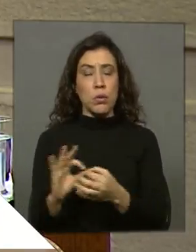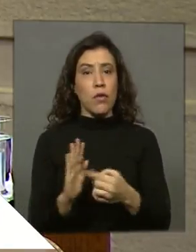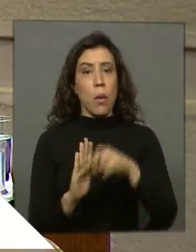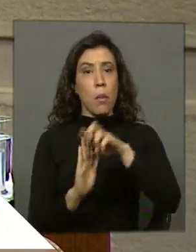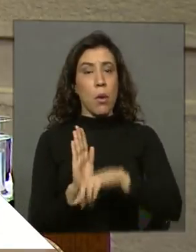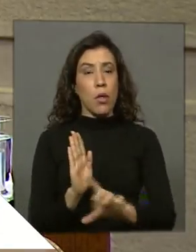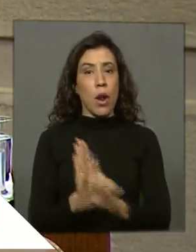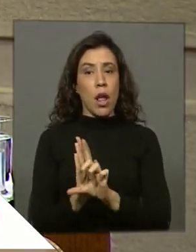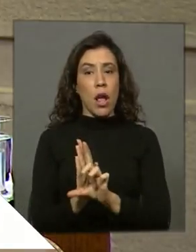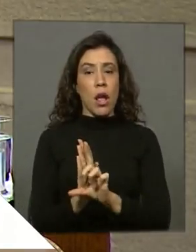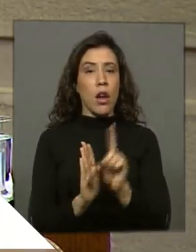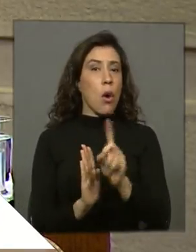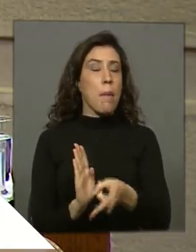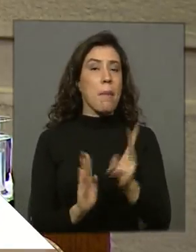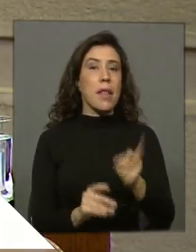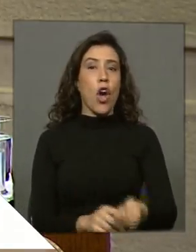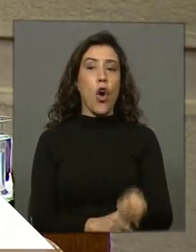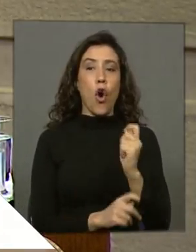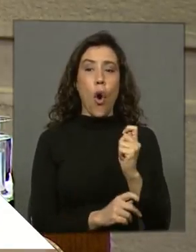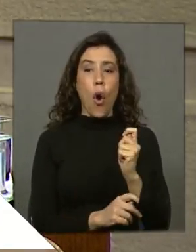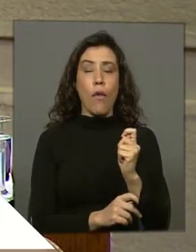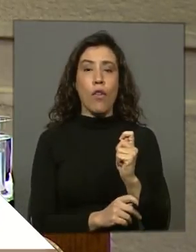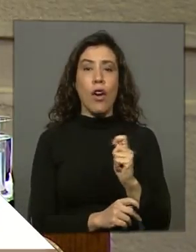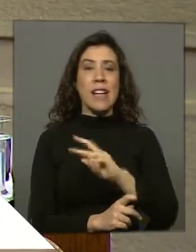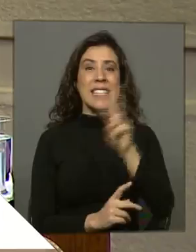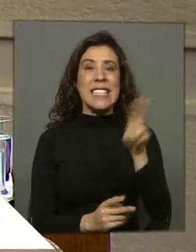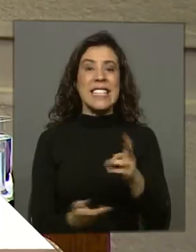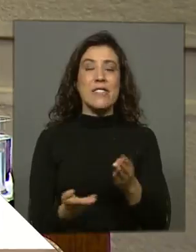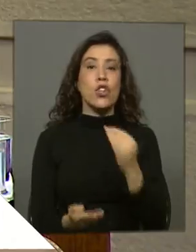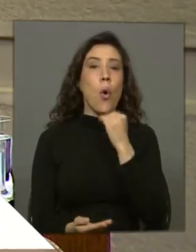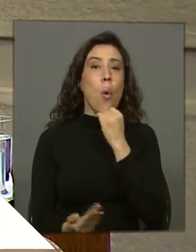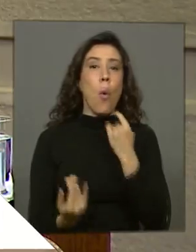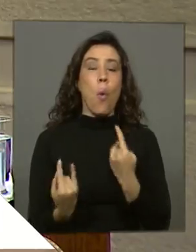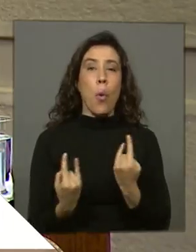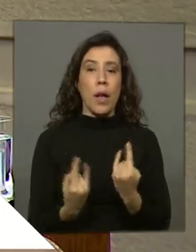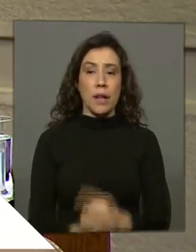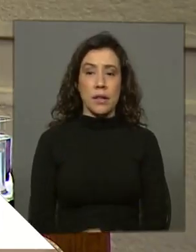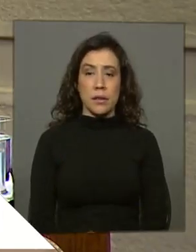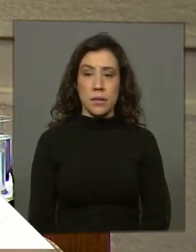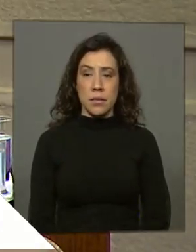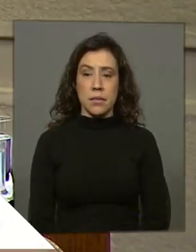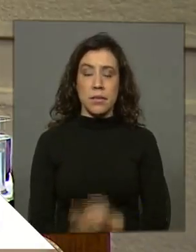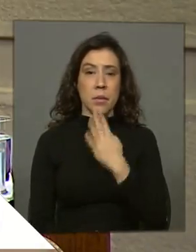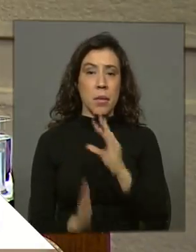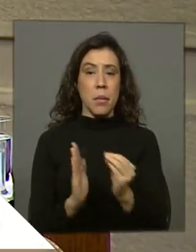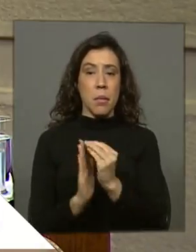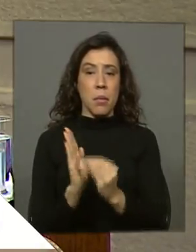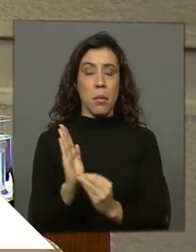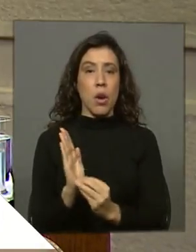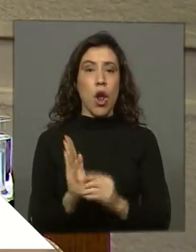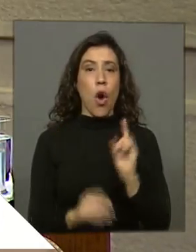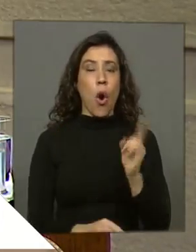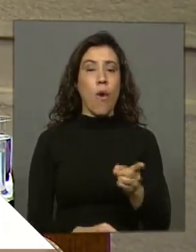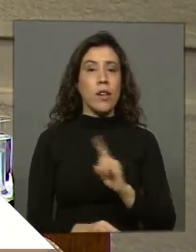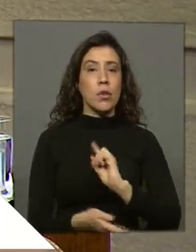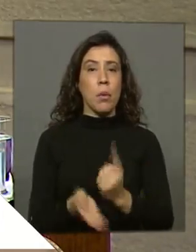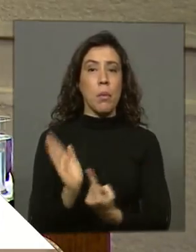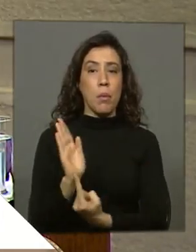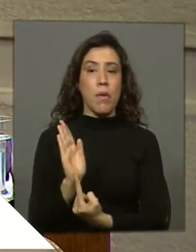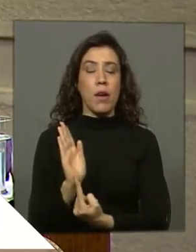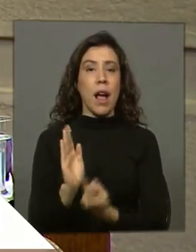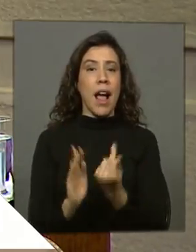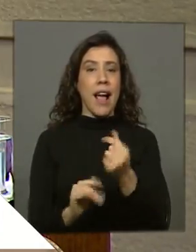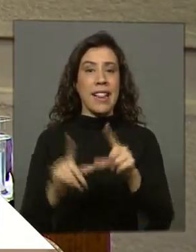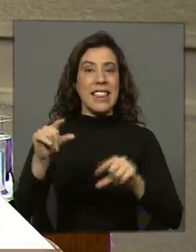proyecto de ley no permite el cobro en los servicios de urgencia y finalmente se introduce la obligación de publicar las